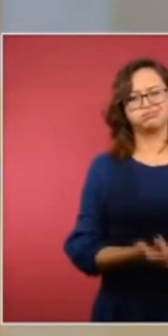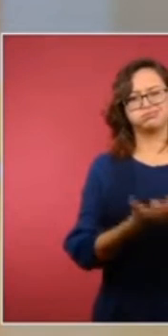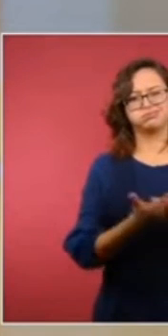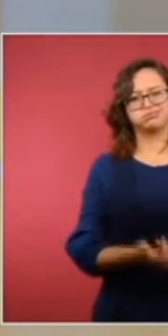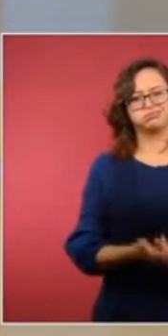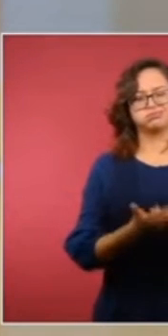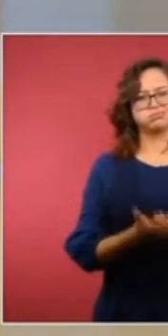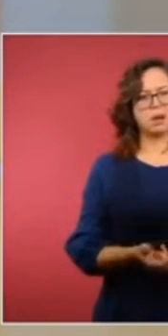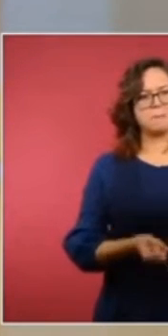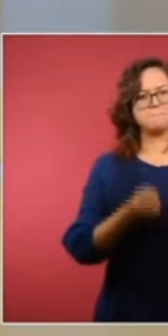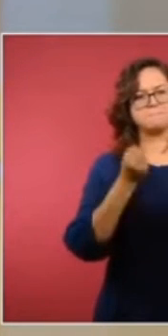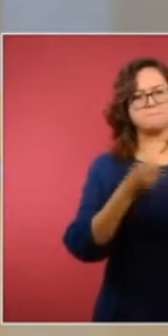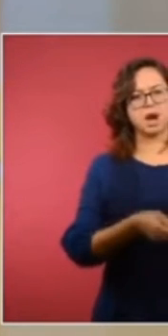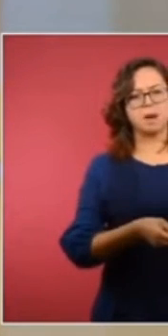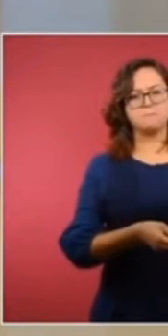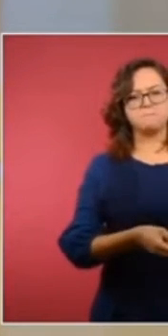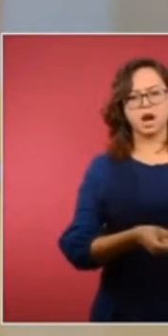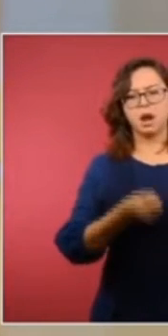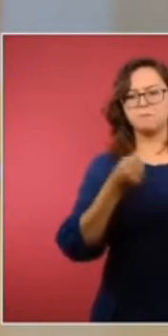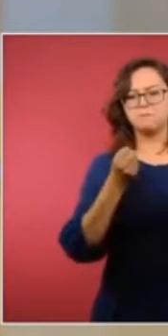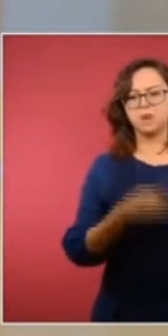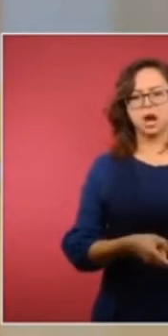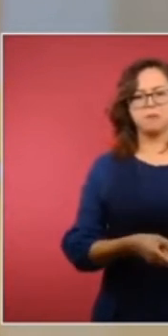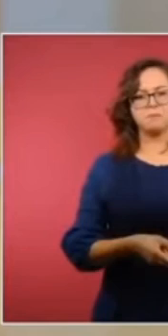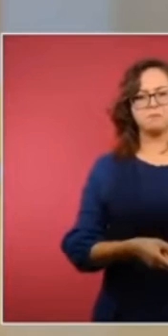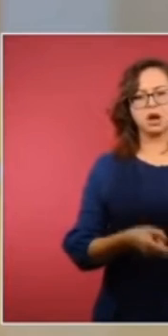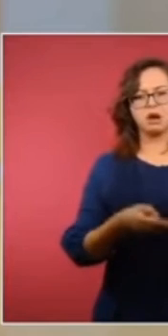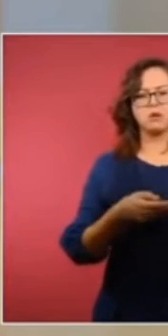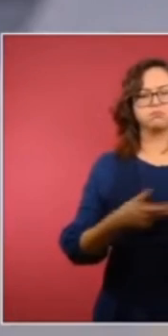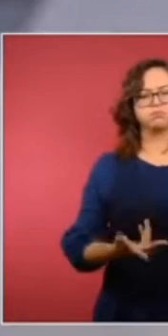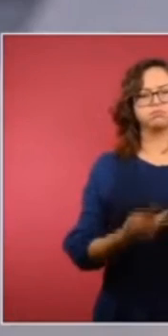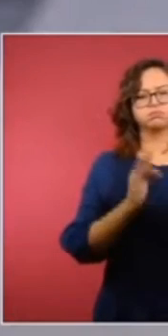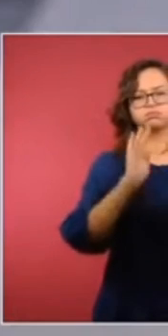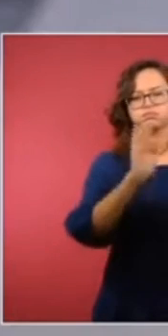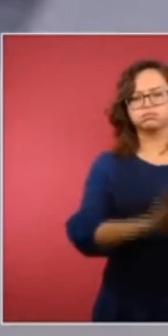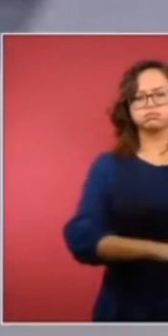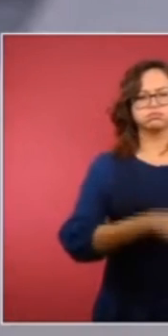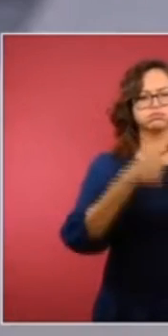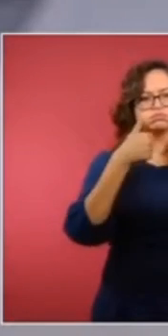De privilegios, de atenciones.